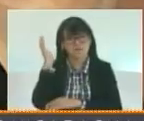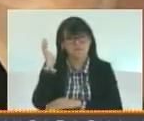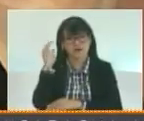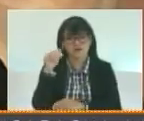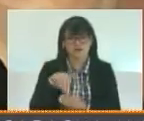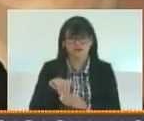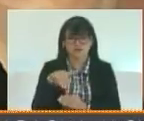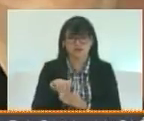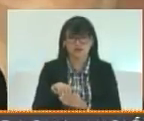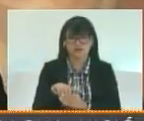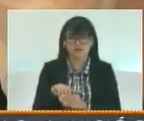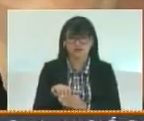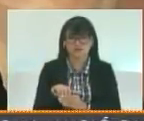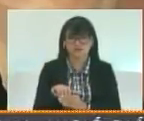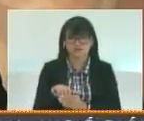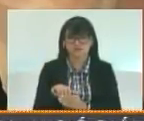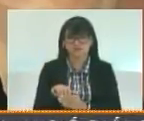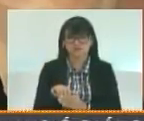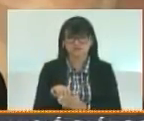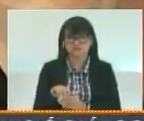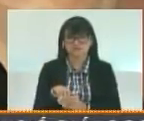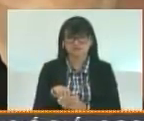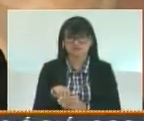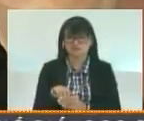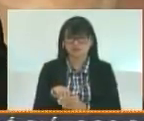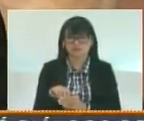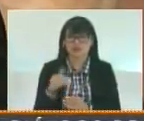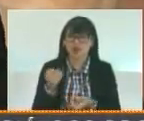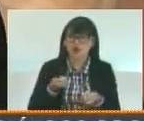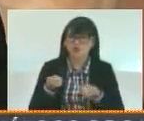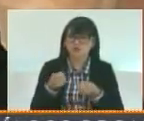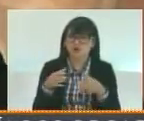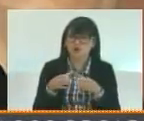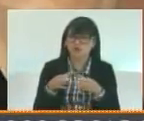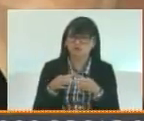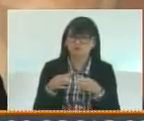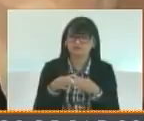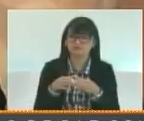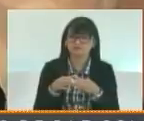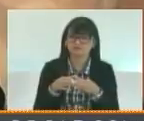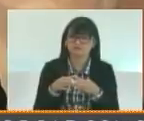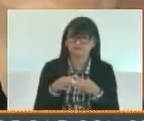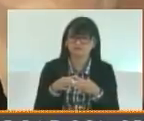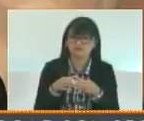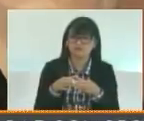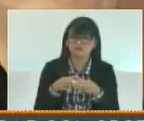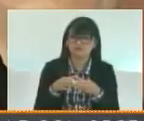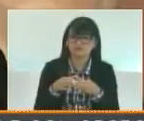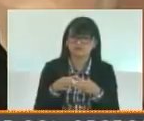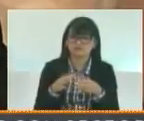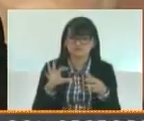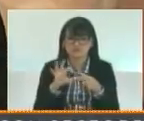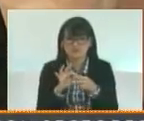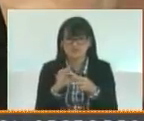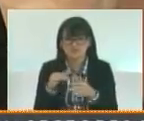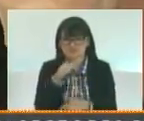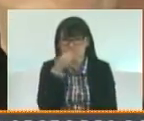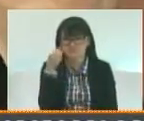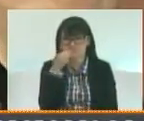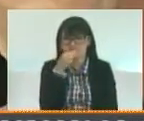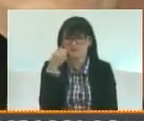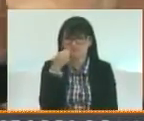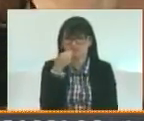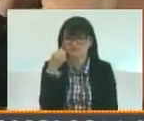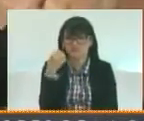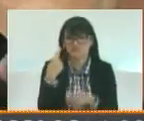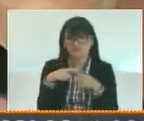electorales, donde hay territorios controlados por grupos irregulares, unos vinculados con el narcotráfico,